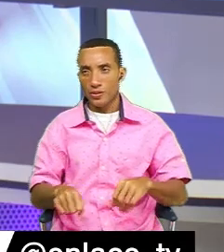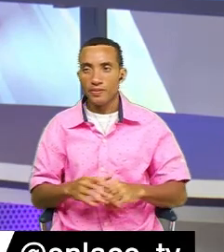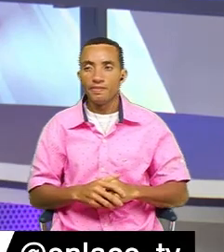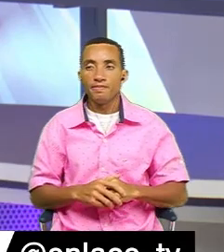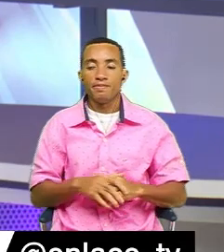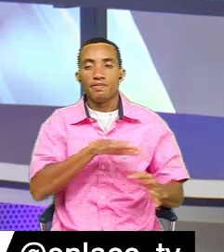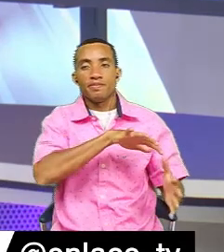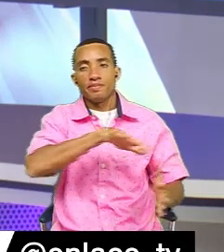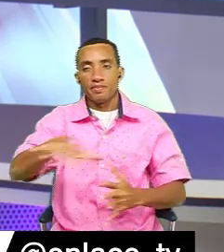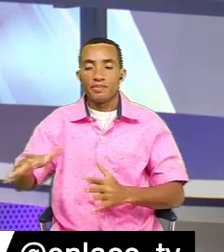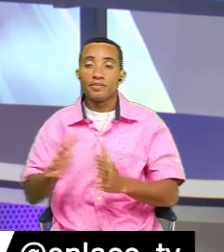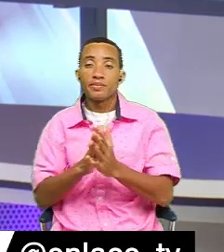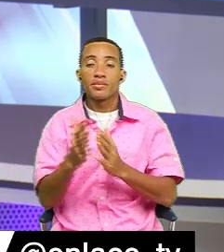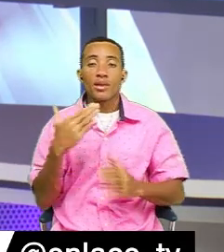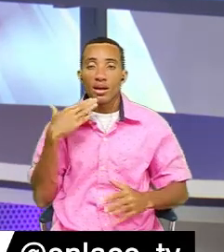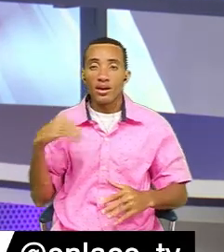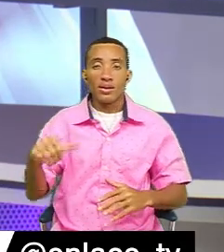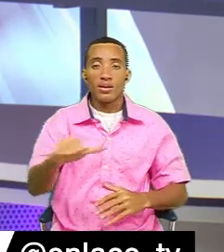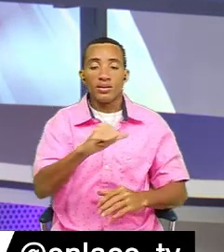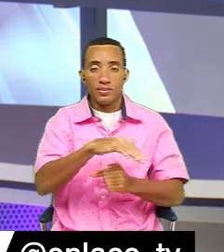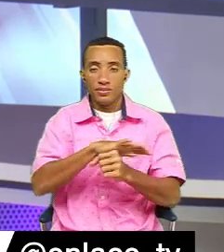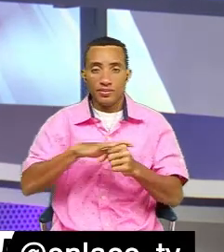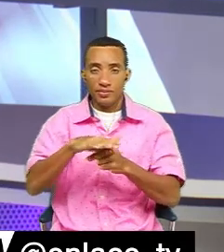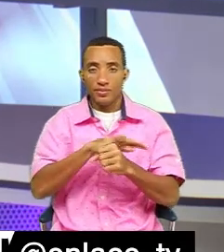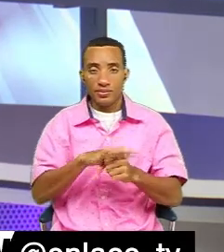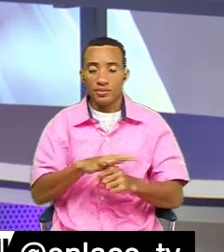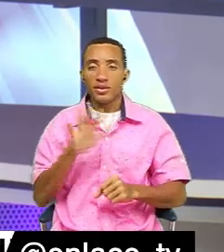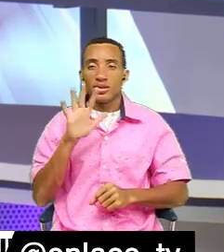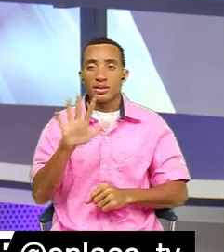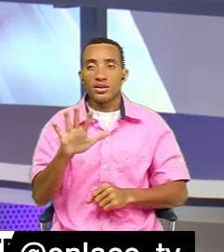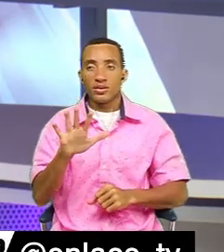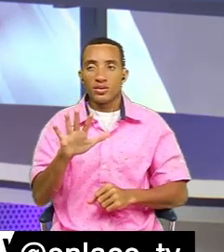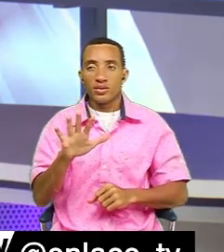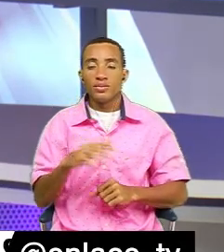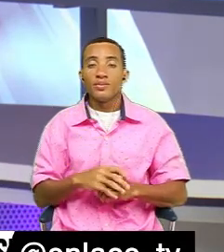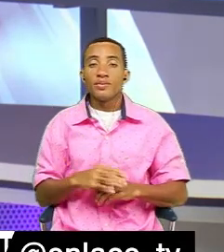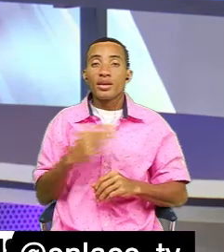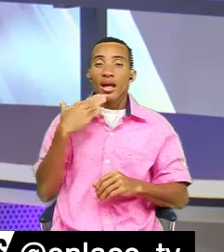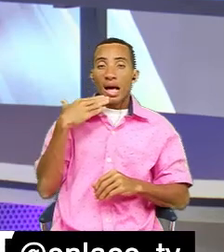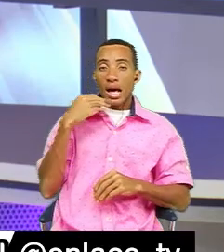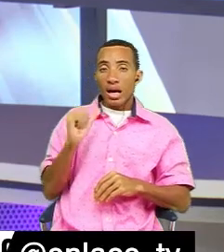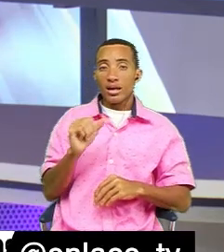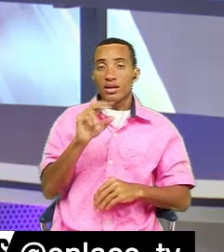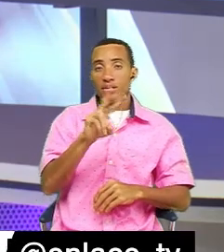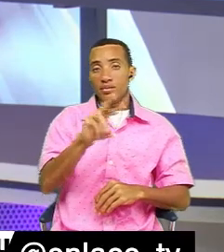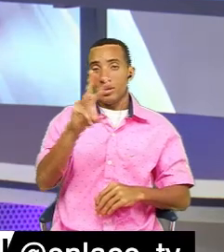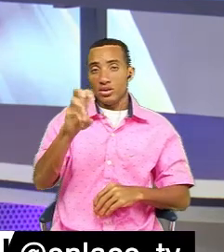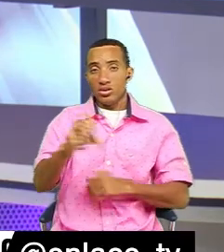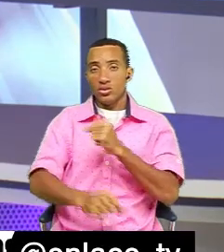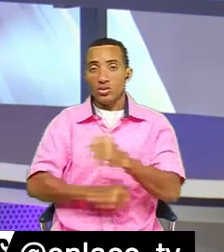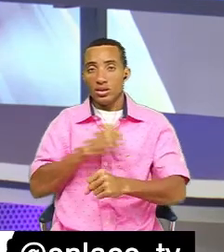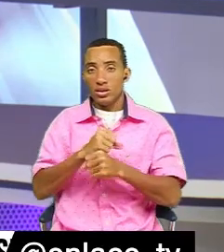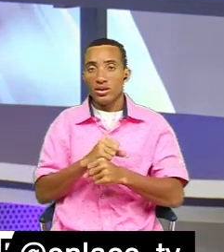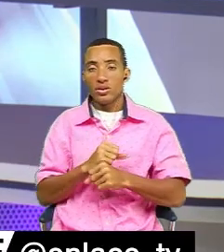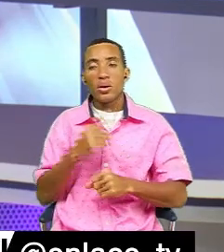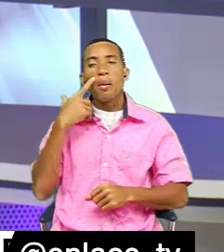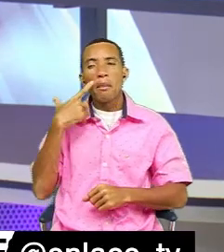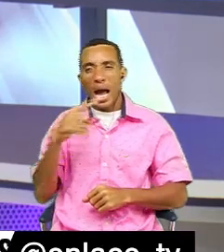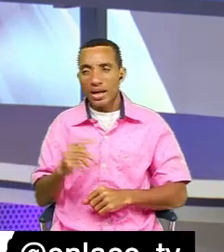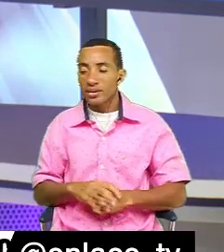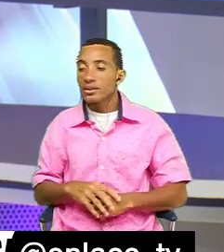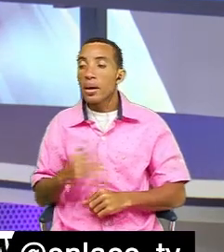Mujeres de la Comuna 5 pusieron en conocimiento a la OFP el presunto caso de una mujer de 28 años de edad que al parecer era sometida a la prostitución